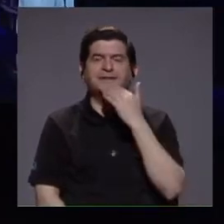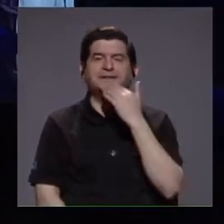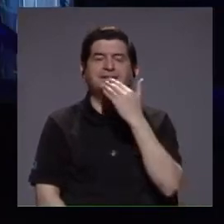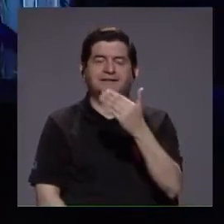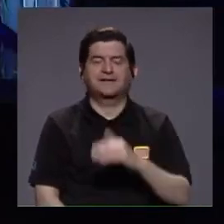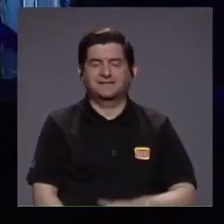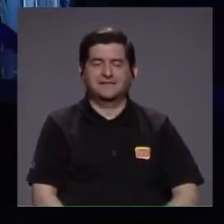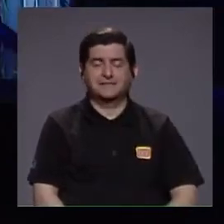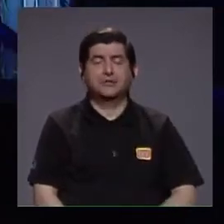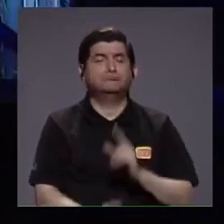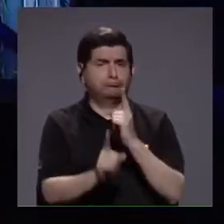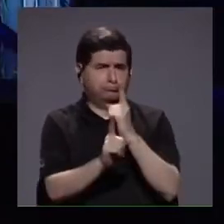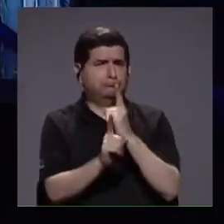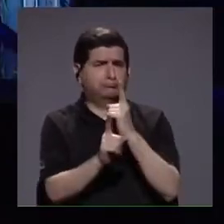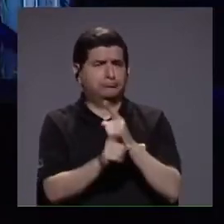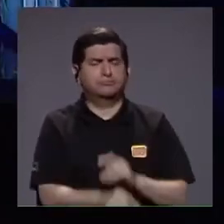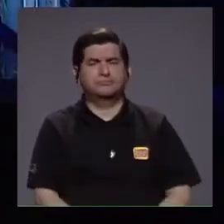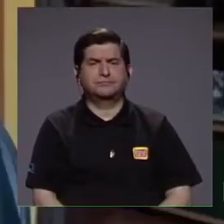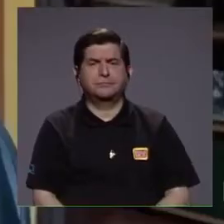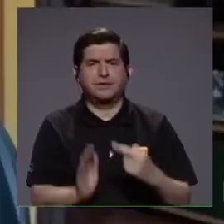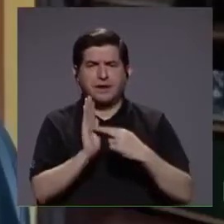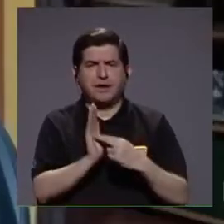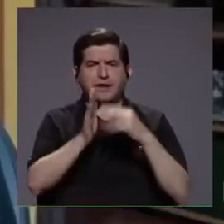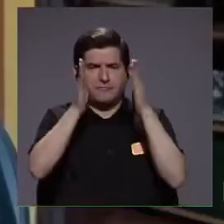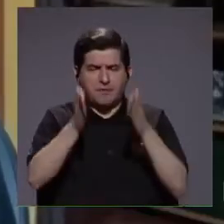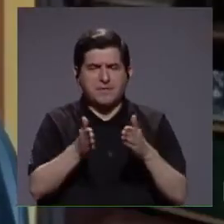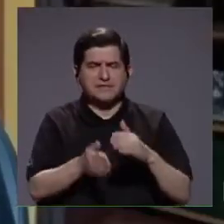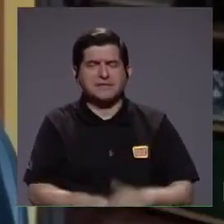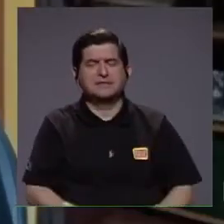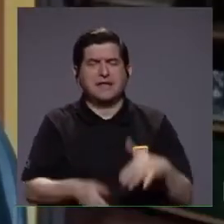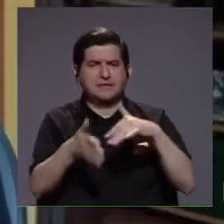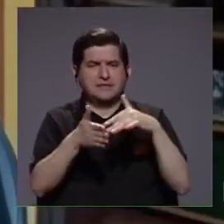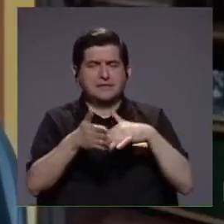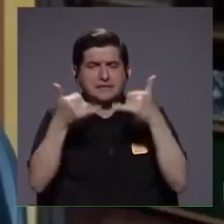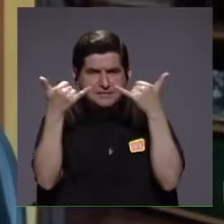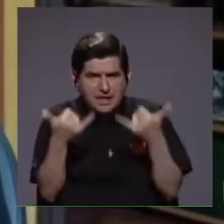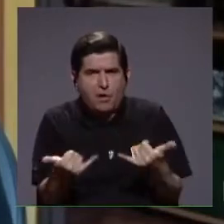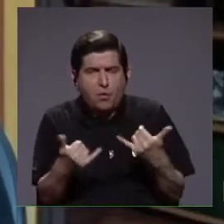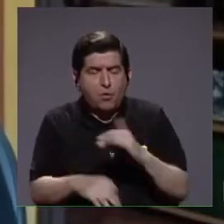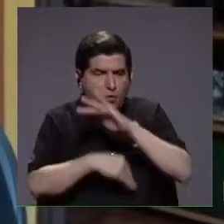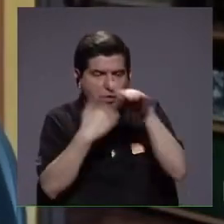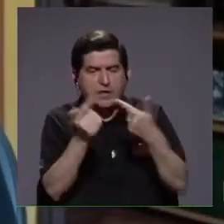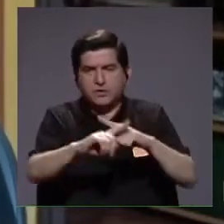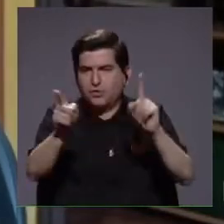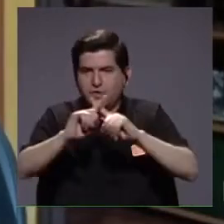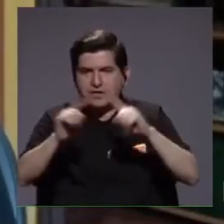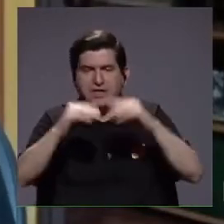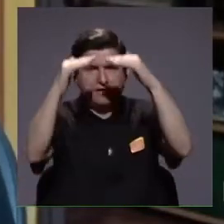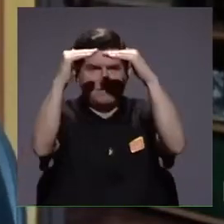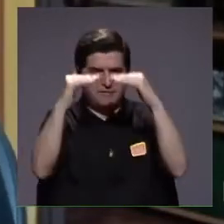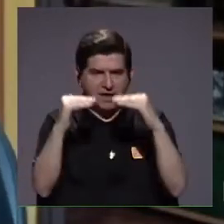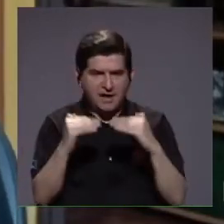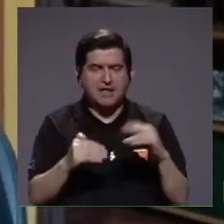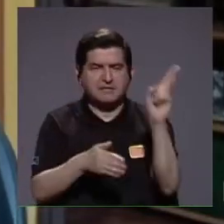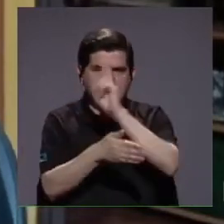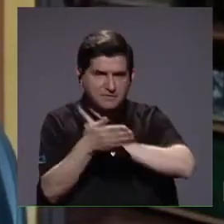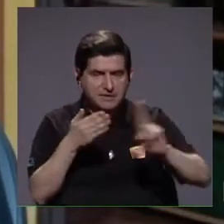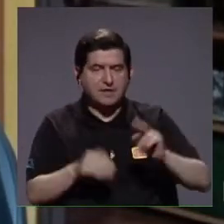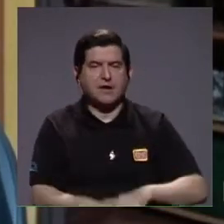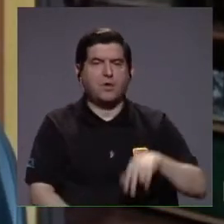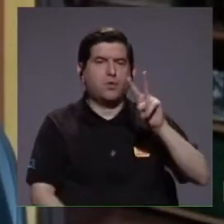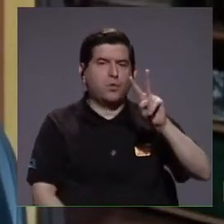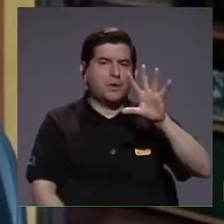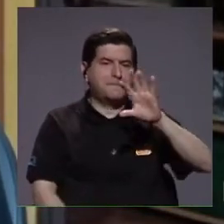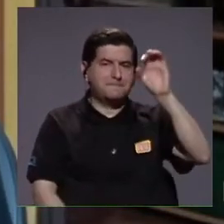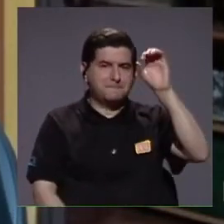Sí, muchas gracias, Camila. Efectivamente, la representación estudiantil actual en todas las diferentes instancias académicas